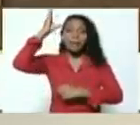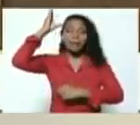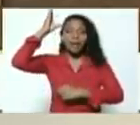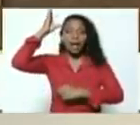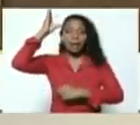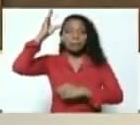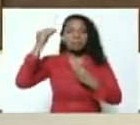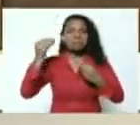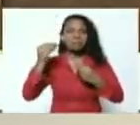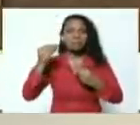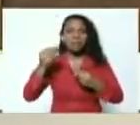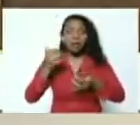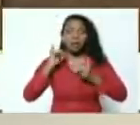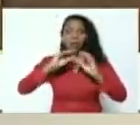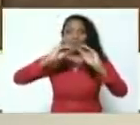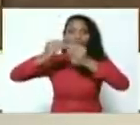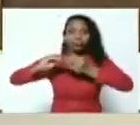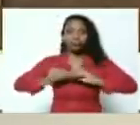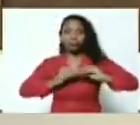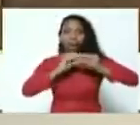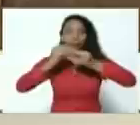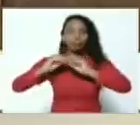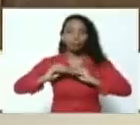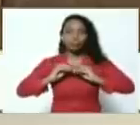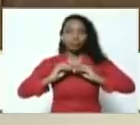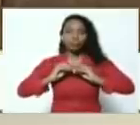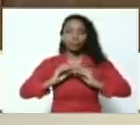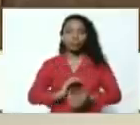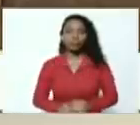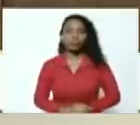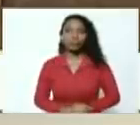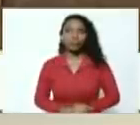para autorrenovarse.